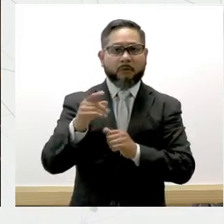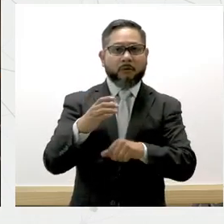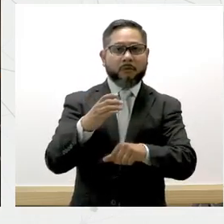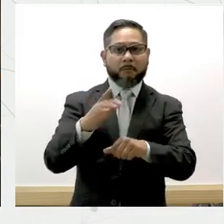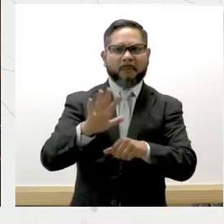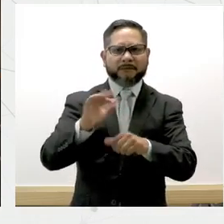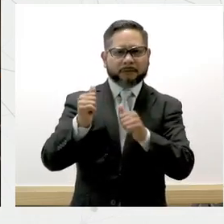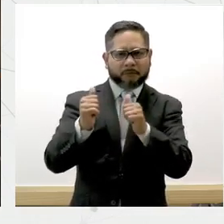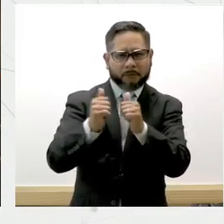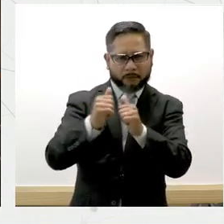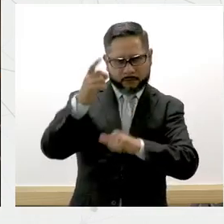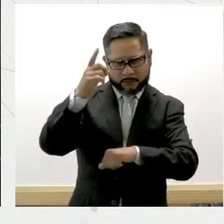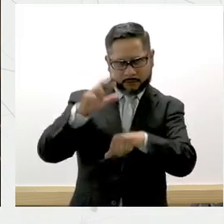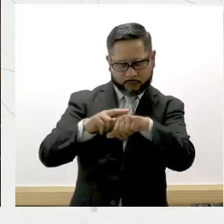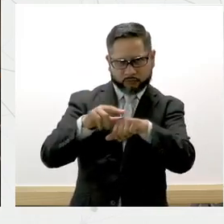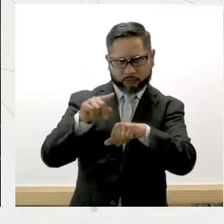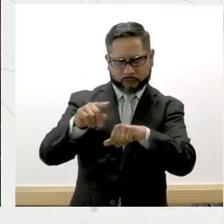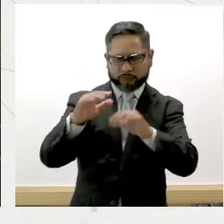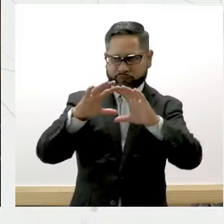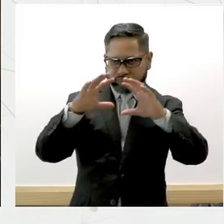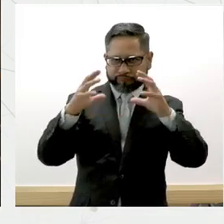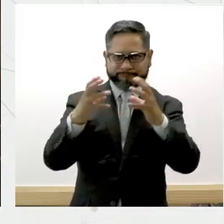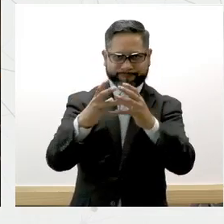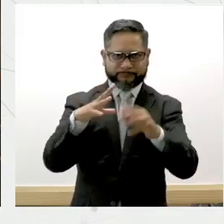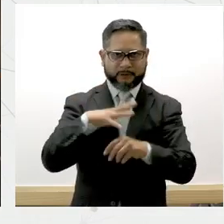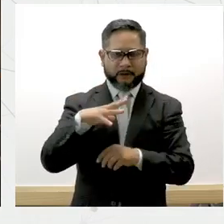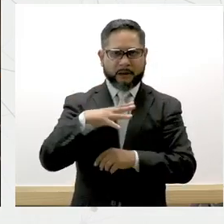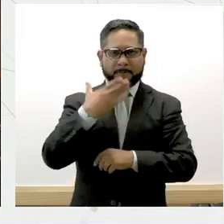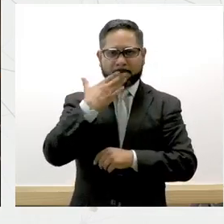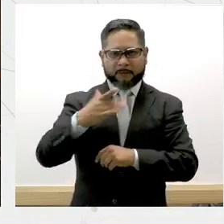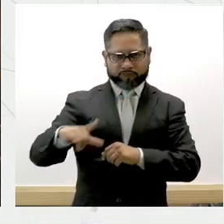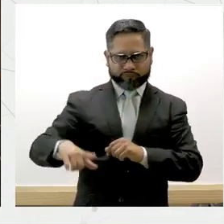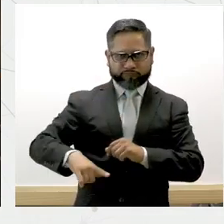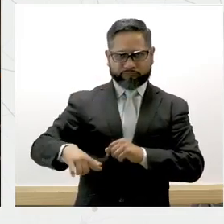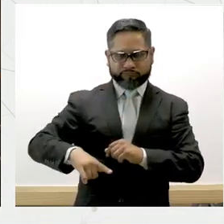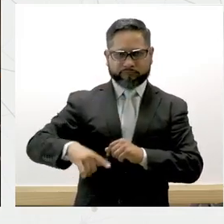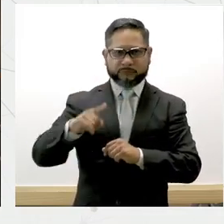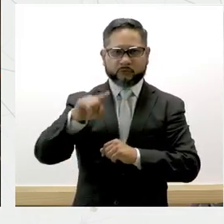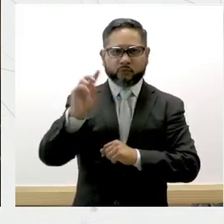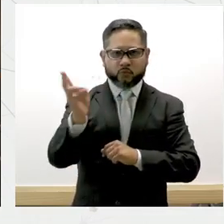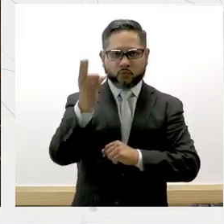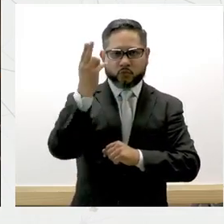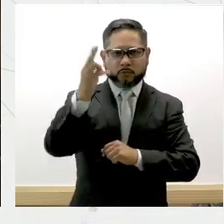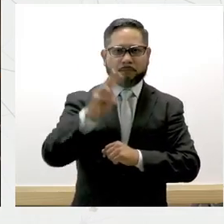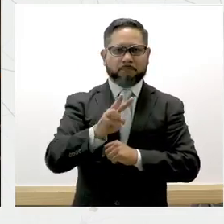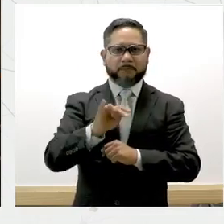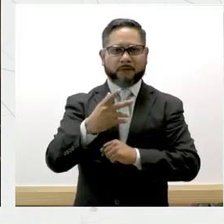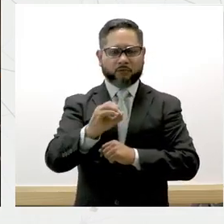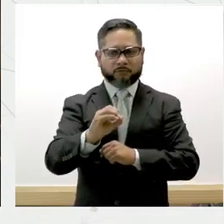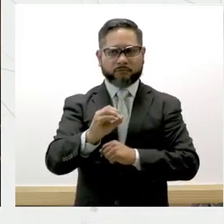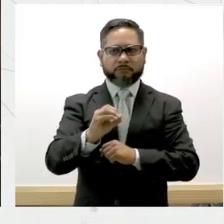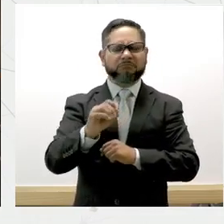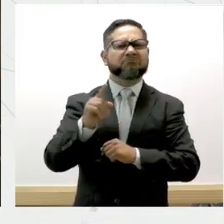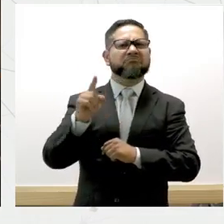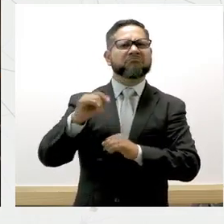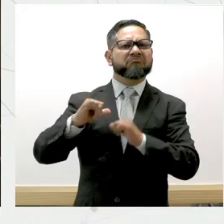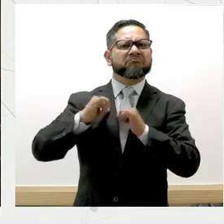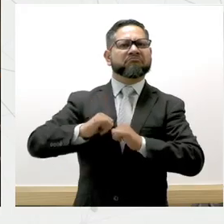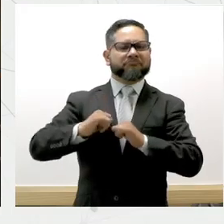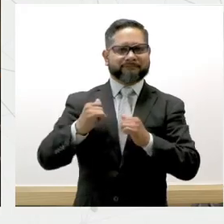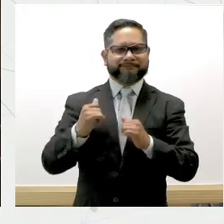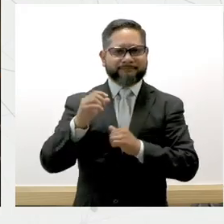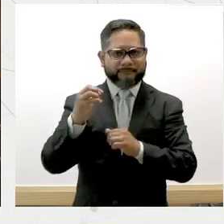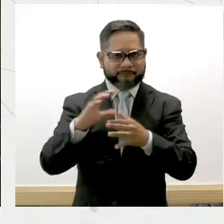Red Local y codirectora de la Cátedra de Buen Gobierno Local de la Universidad de Vigo. Académica correspondiente de la